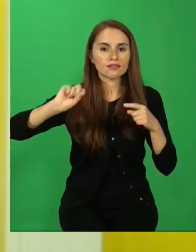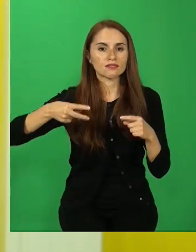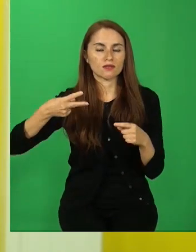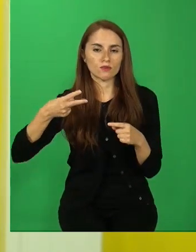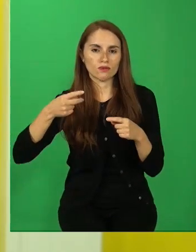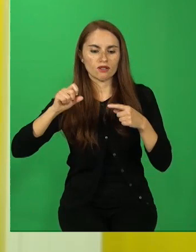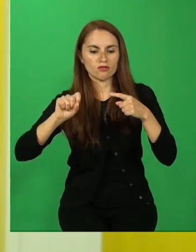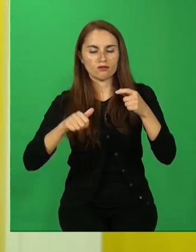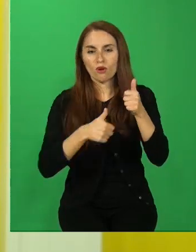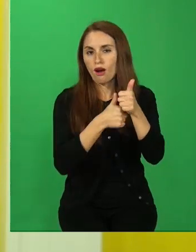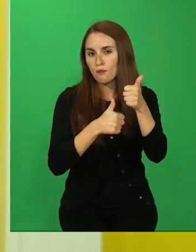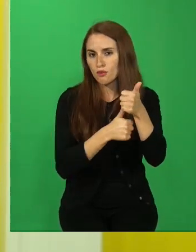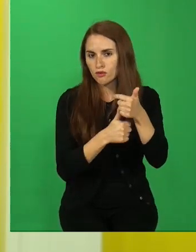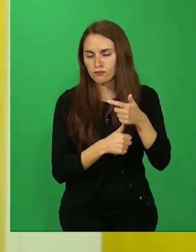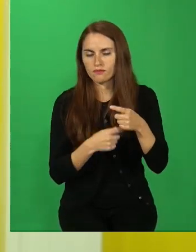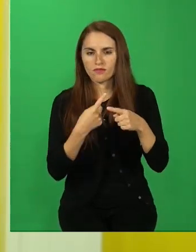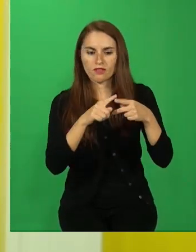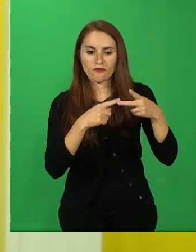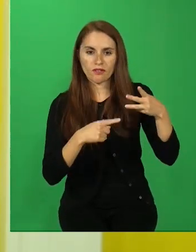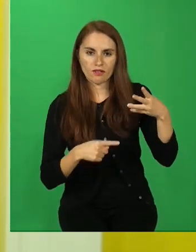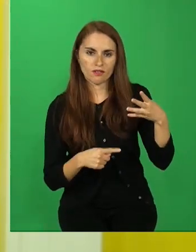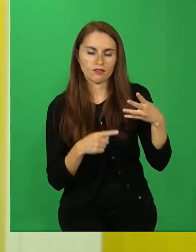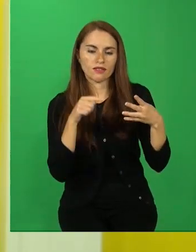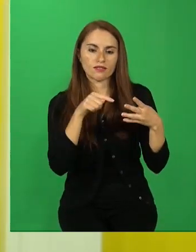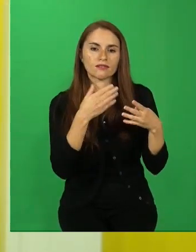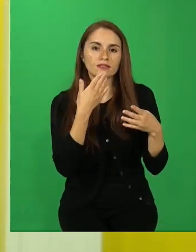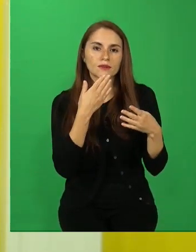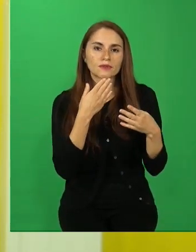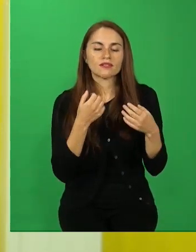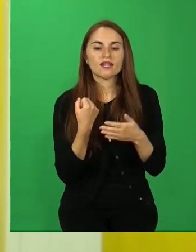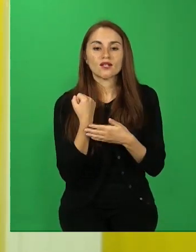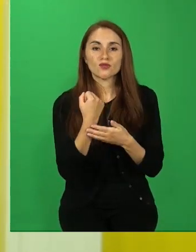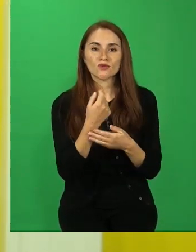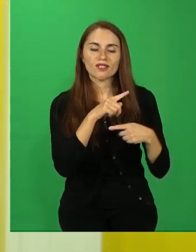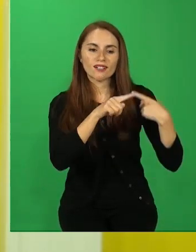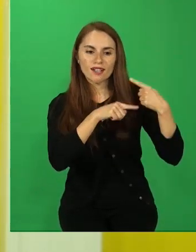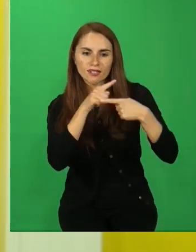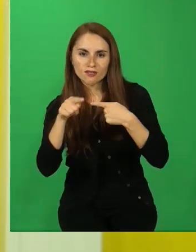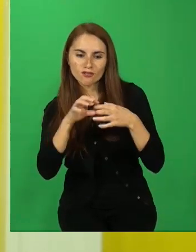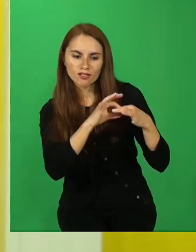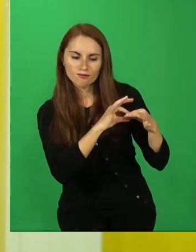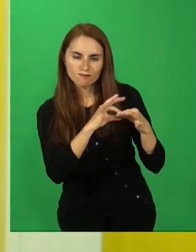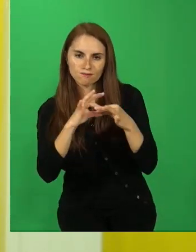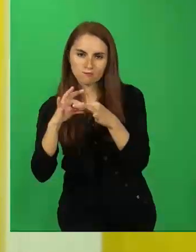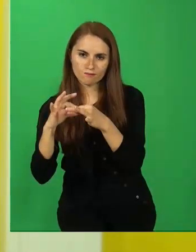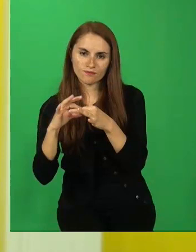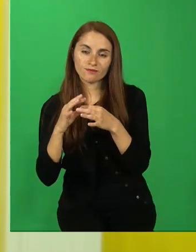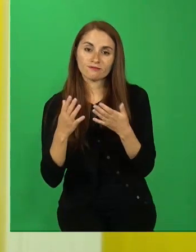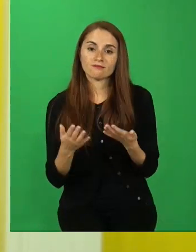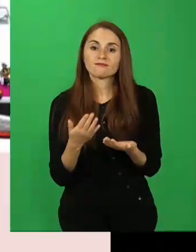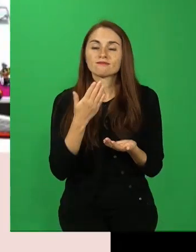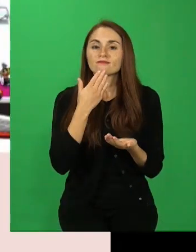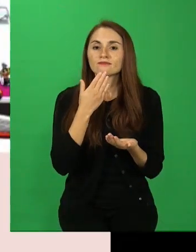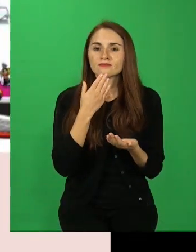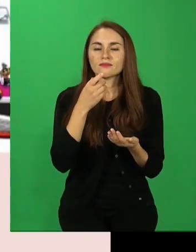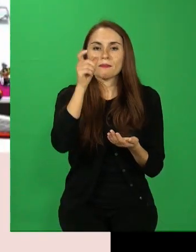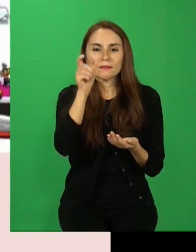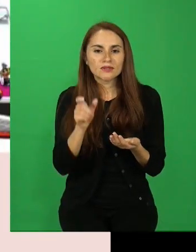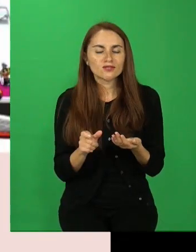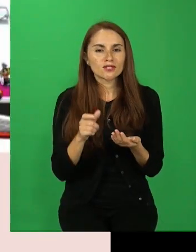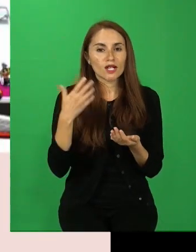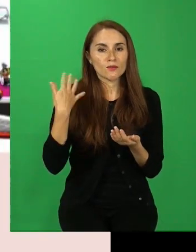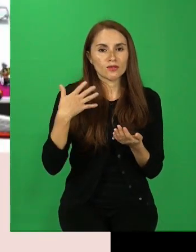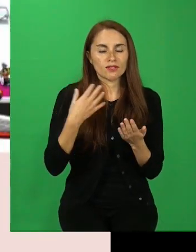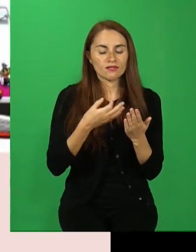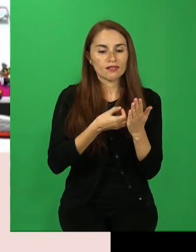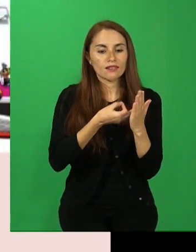son quienes realizan la acción y le dan vida a la historia. Pero hay alguien muy importante que es el narrador, que sin